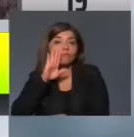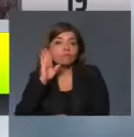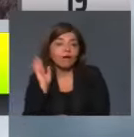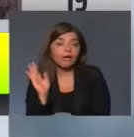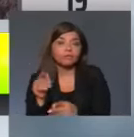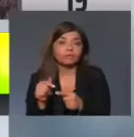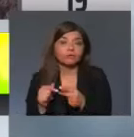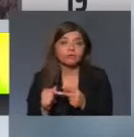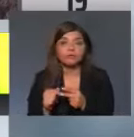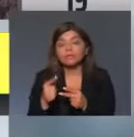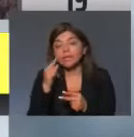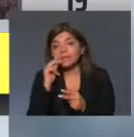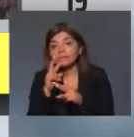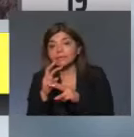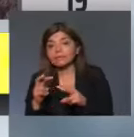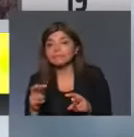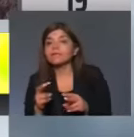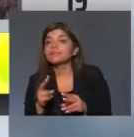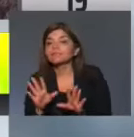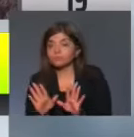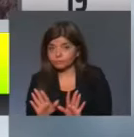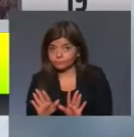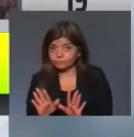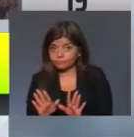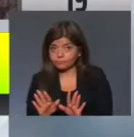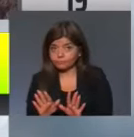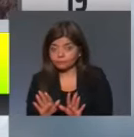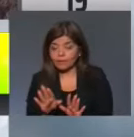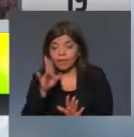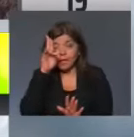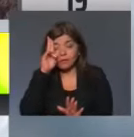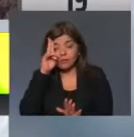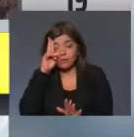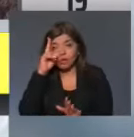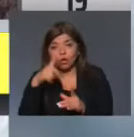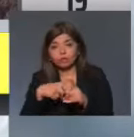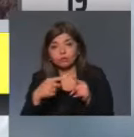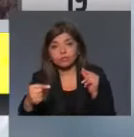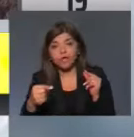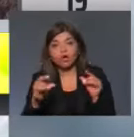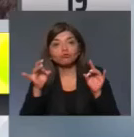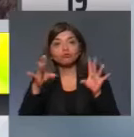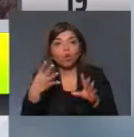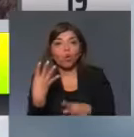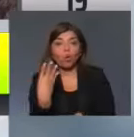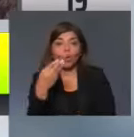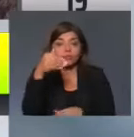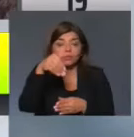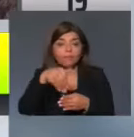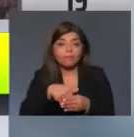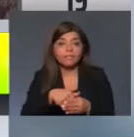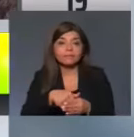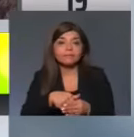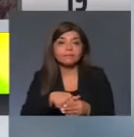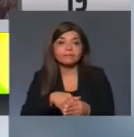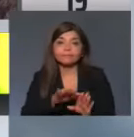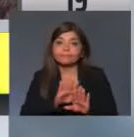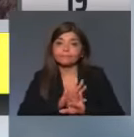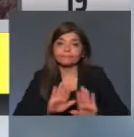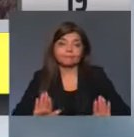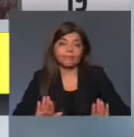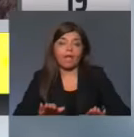están chequeando qué sucede. Recordemos que a nivel nacional solo 4 mesas quedaron sin instalar.